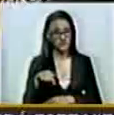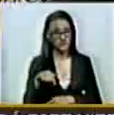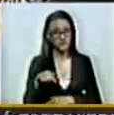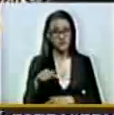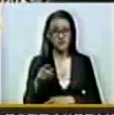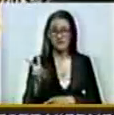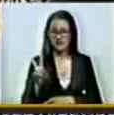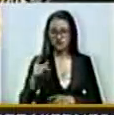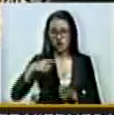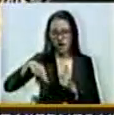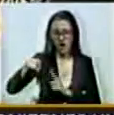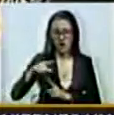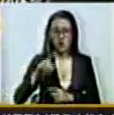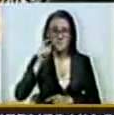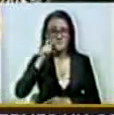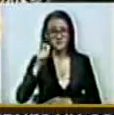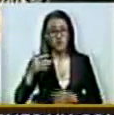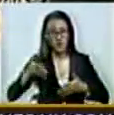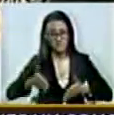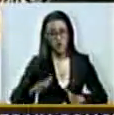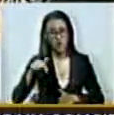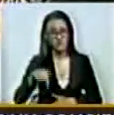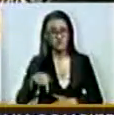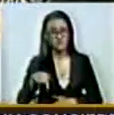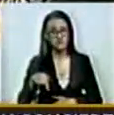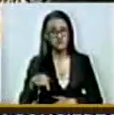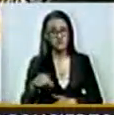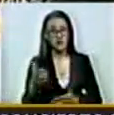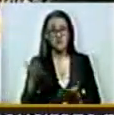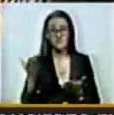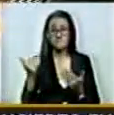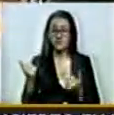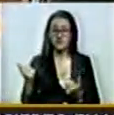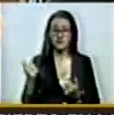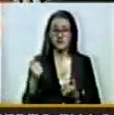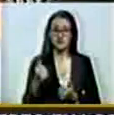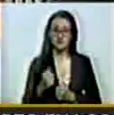venezolanos, personas nacidas en esta tierra, a quienes han ido a pedir la intervención.